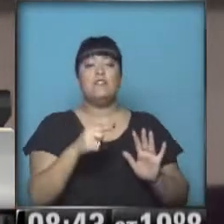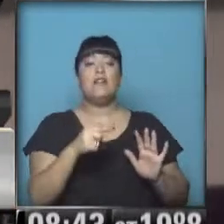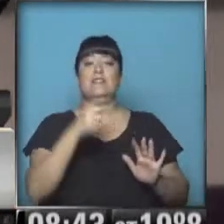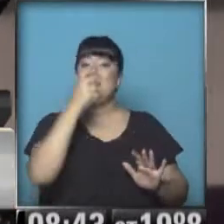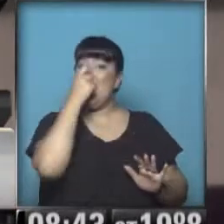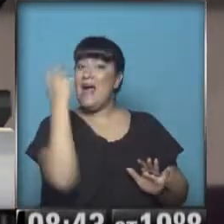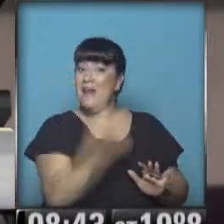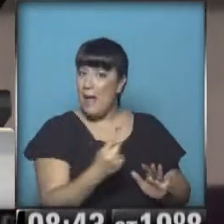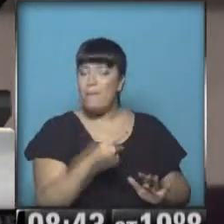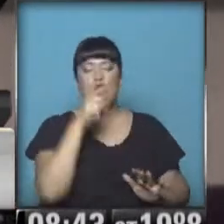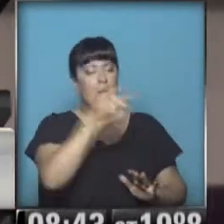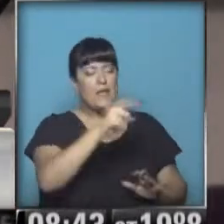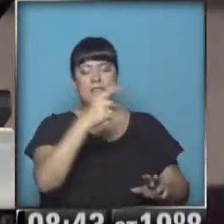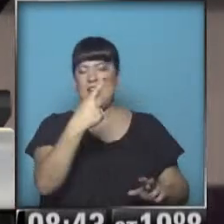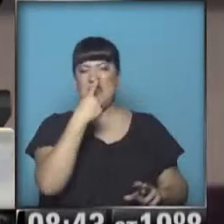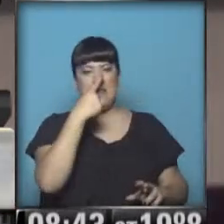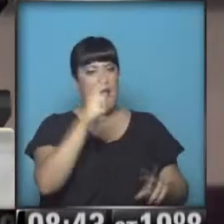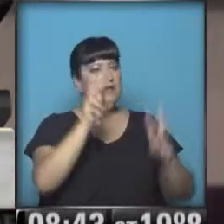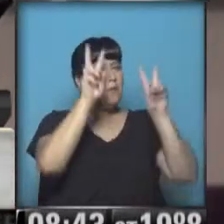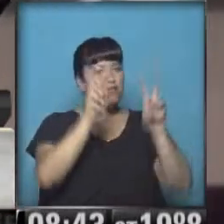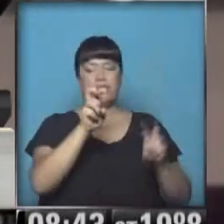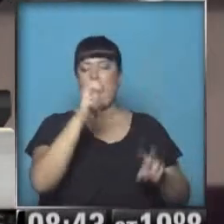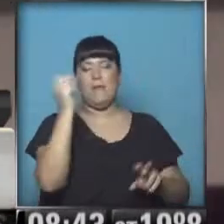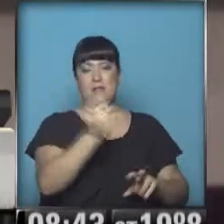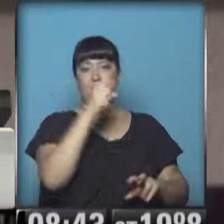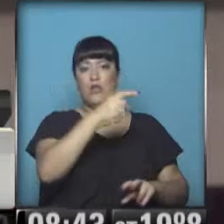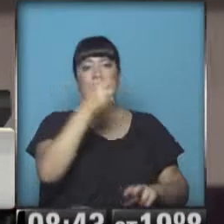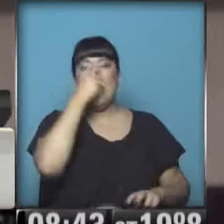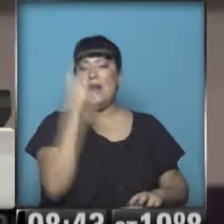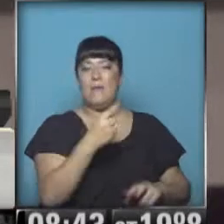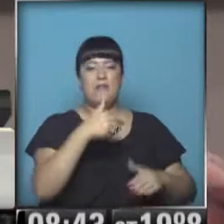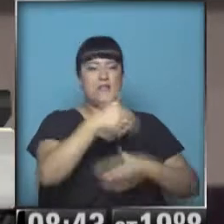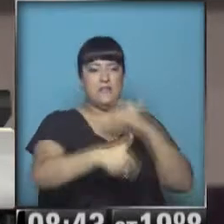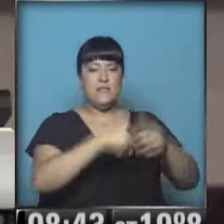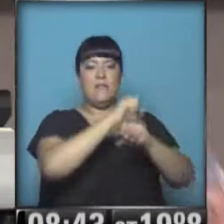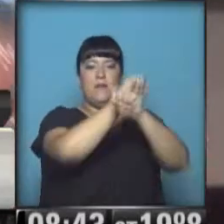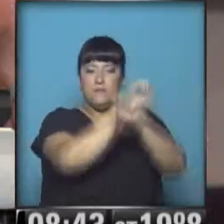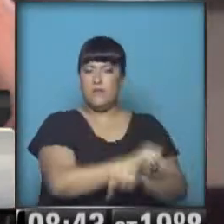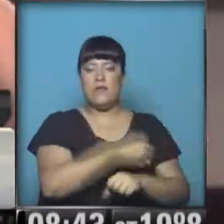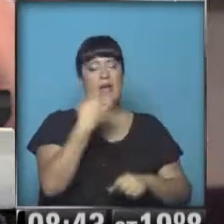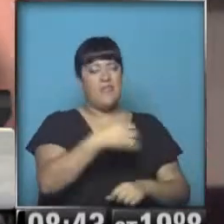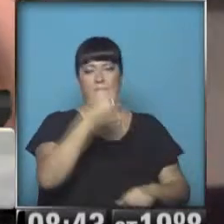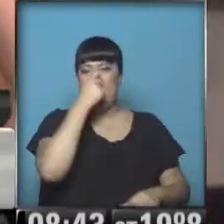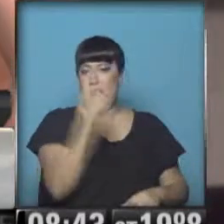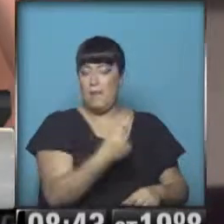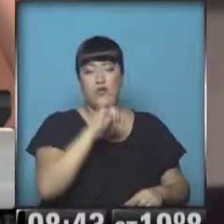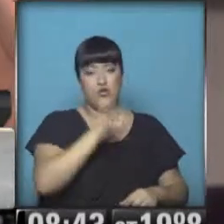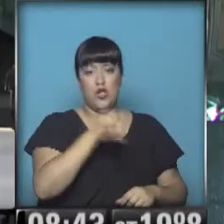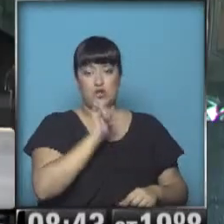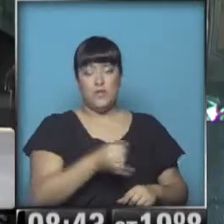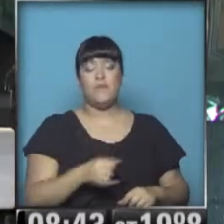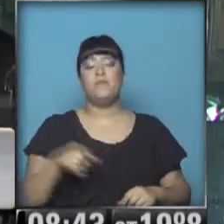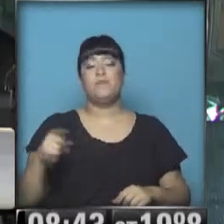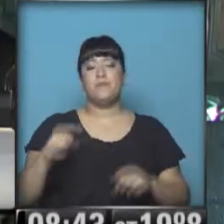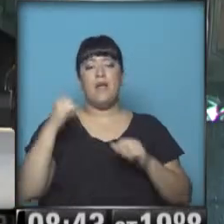el punto concurrente de interés de víctimas y acusados en un sistema procesal debe concentrarse doctora hay un tema que ha planteado